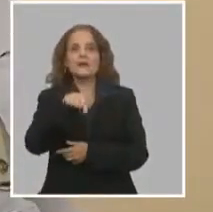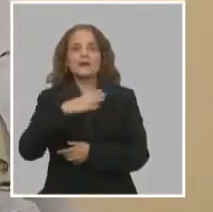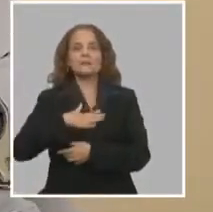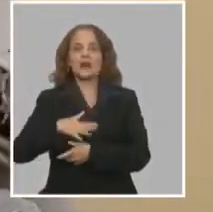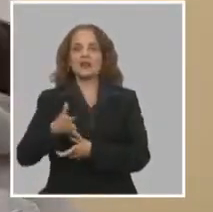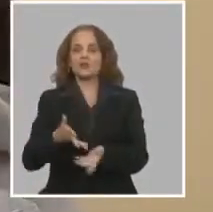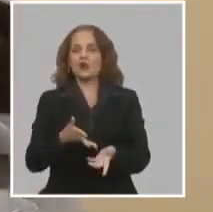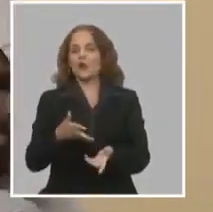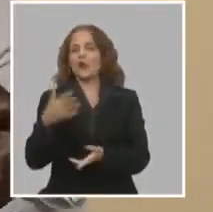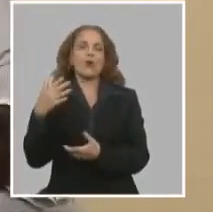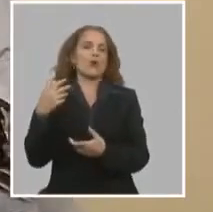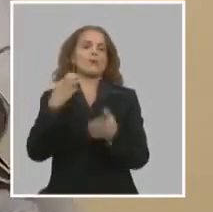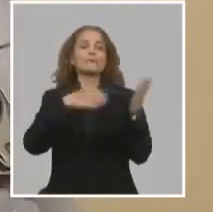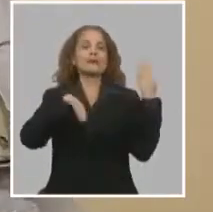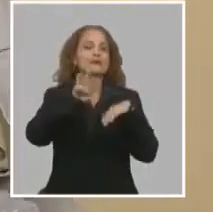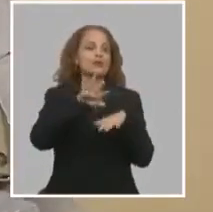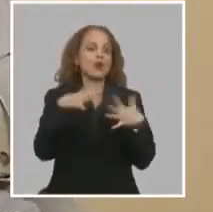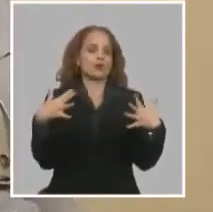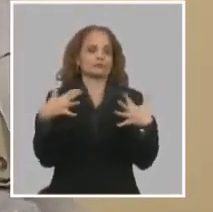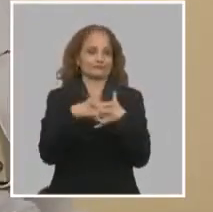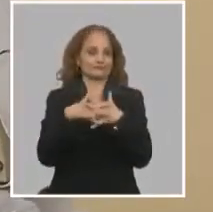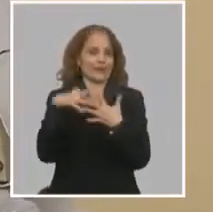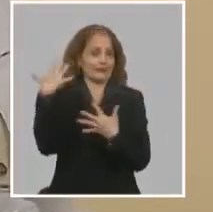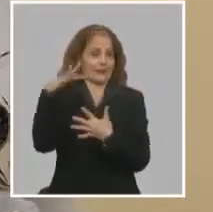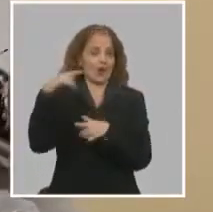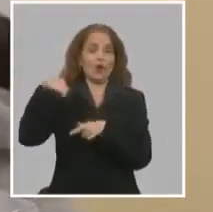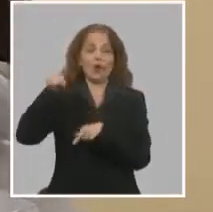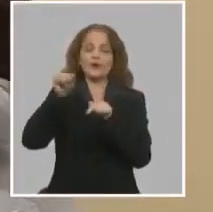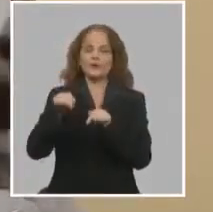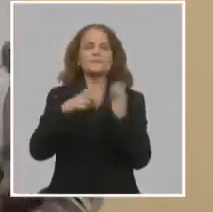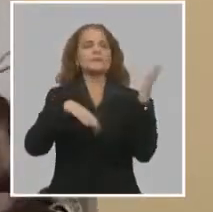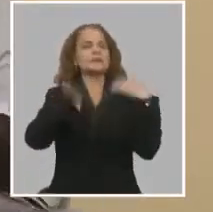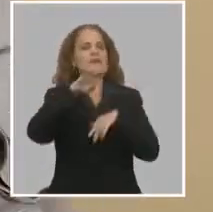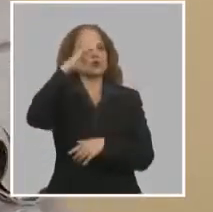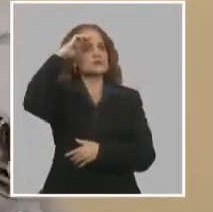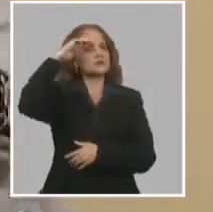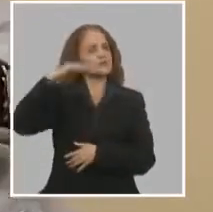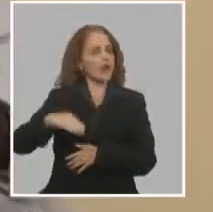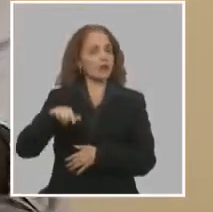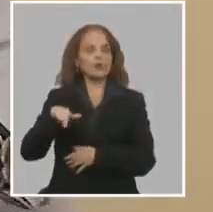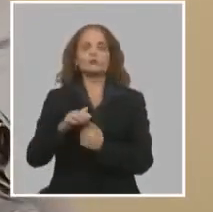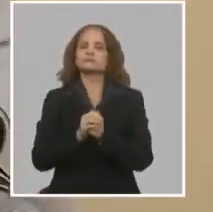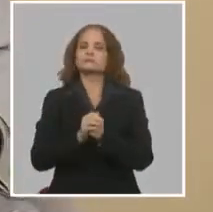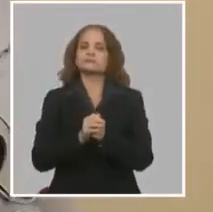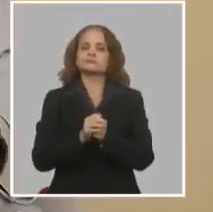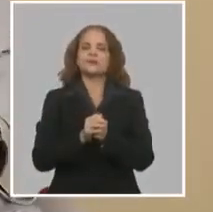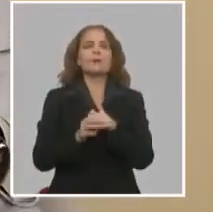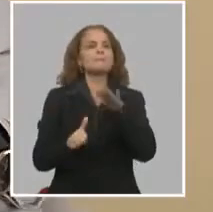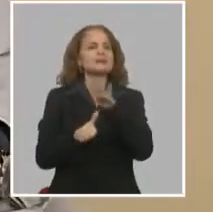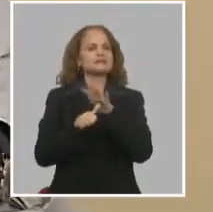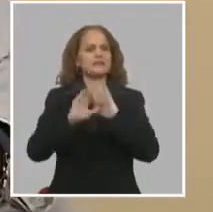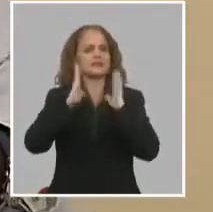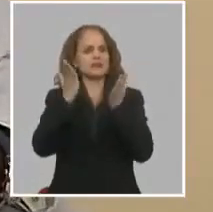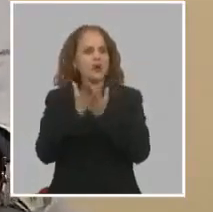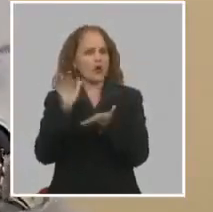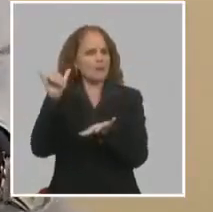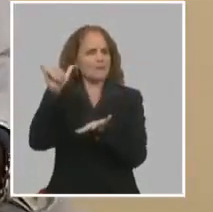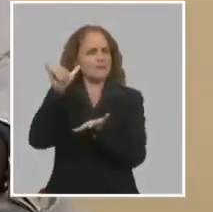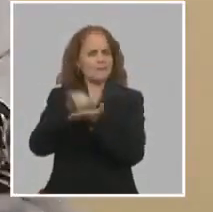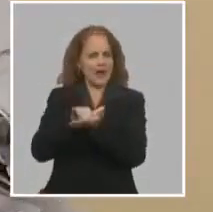ministro de Relaciones Exteriores, nos estaba esperando el ministro de Salud, nos estaba esperando el presidente de la Aeronáutica Civil de